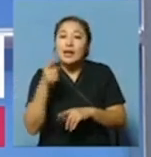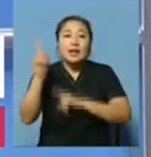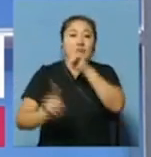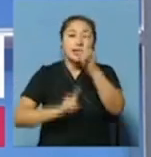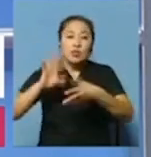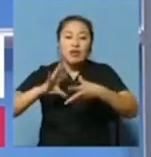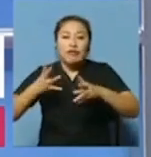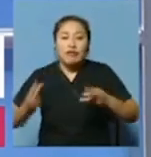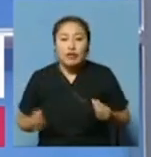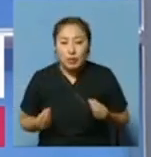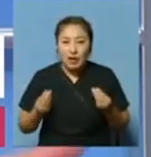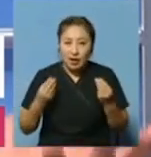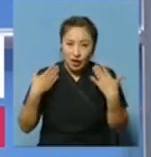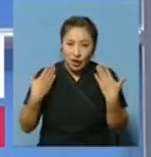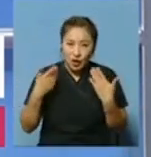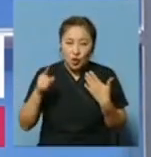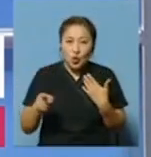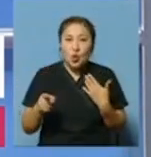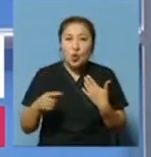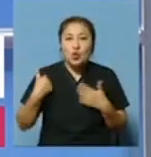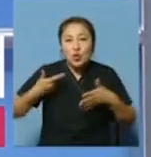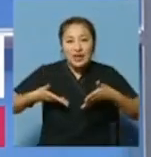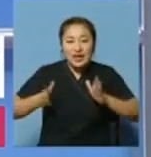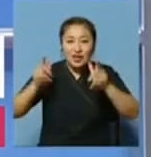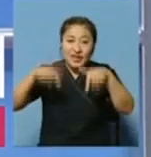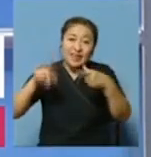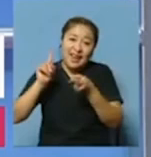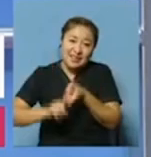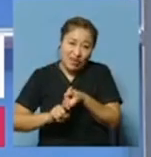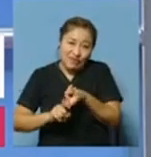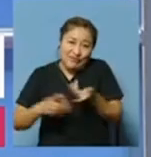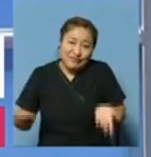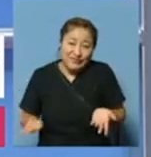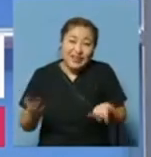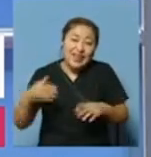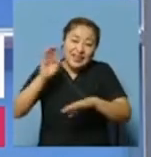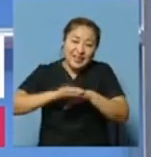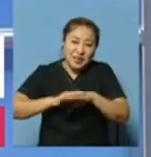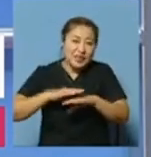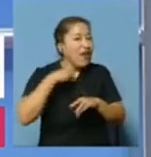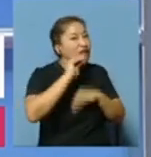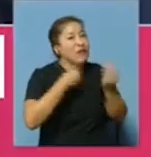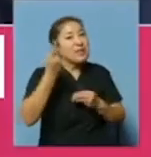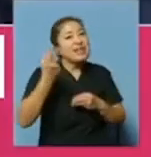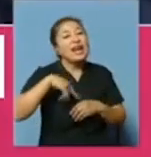algunas medidas hasta con una descendiente de su genio esté casado así que estoy comprometido